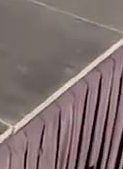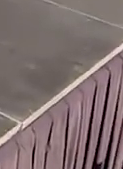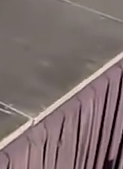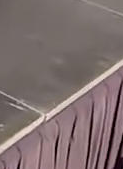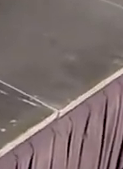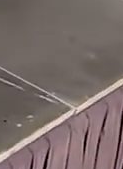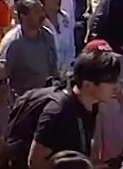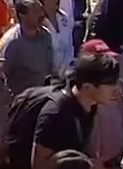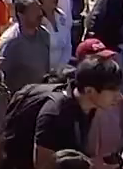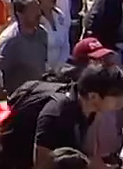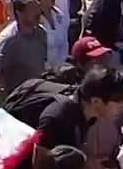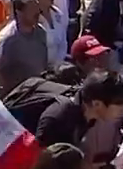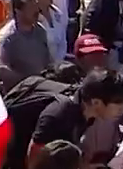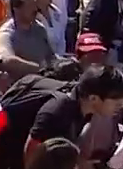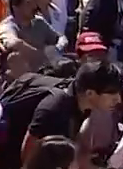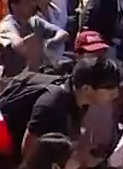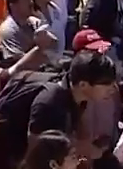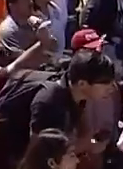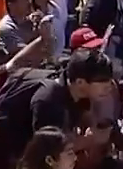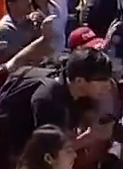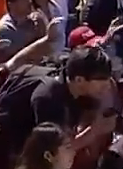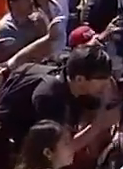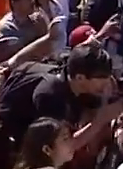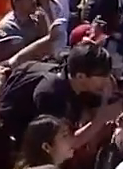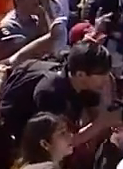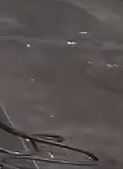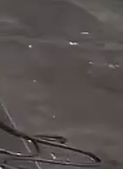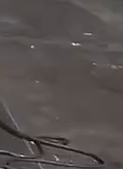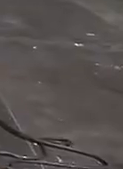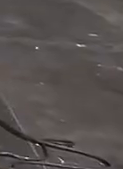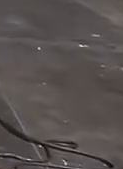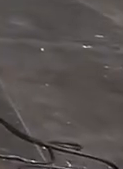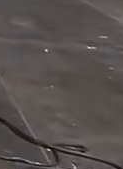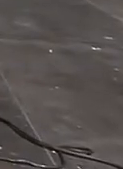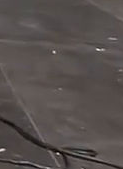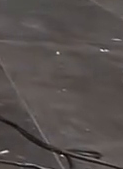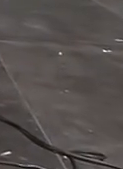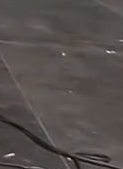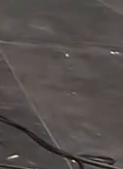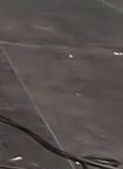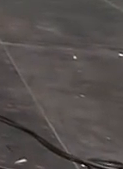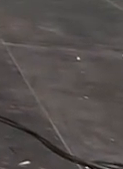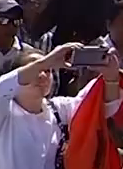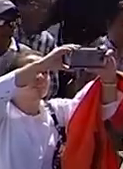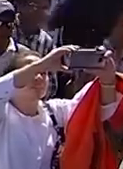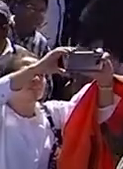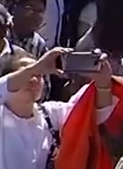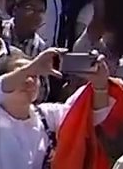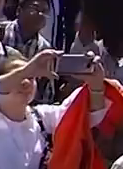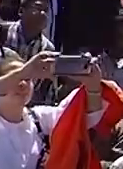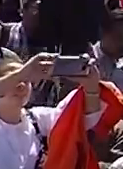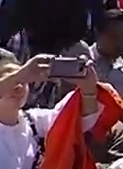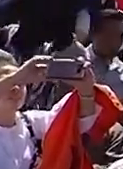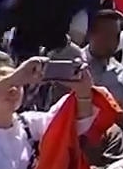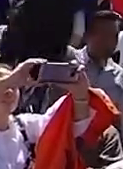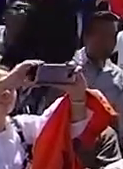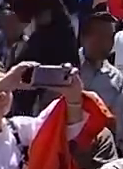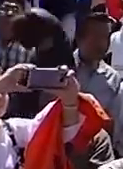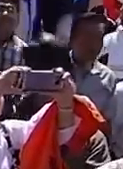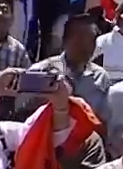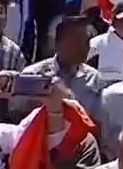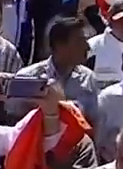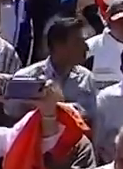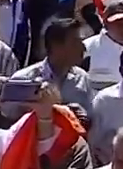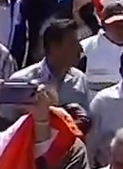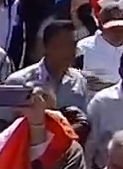89. Dijo que su administración impulsa un cambio de fondo a través de la honestidad, la democracia y el humanismo. El cambio